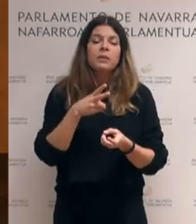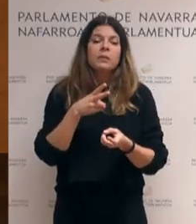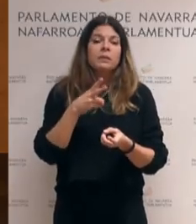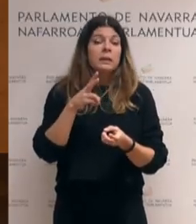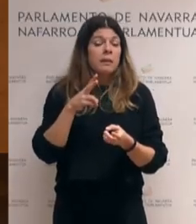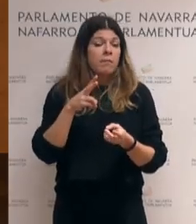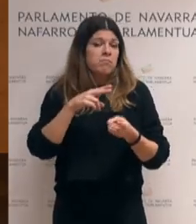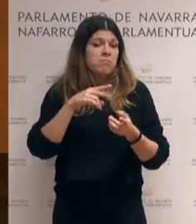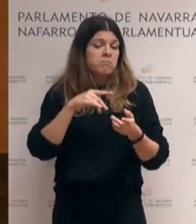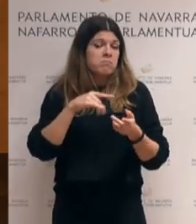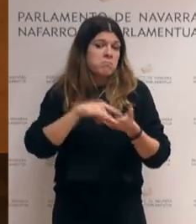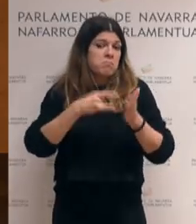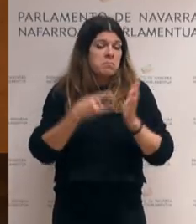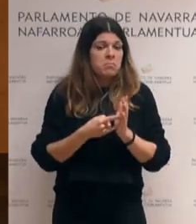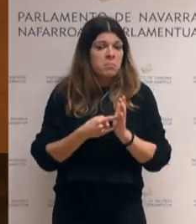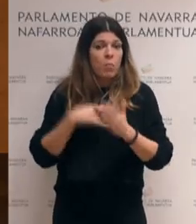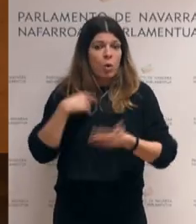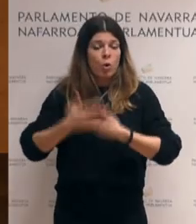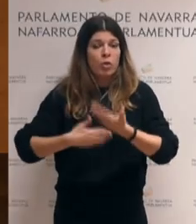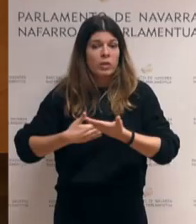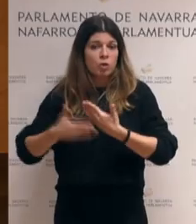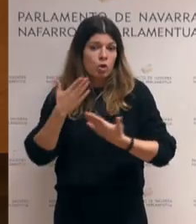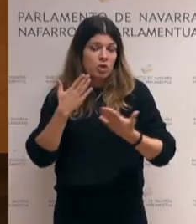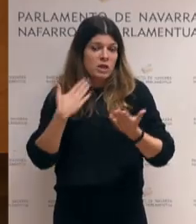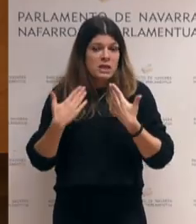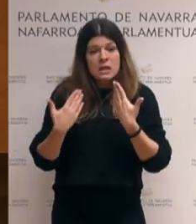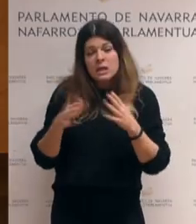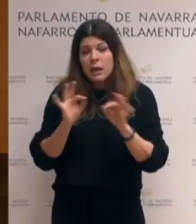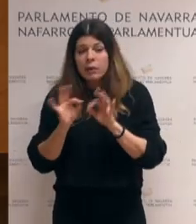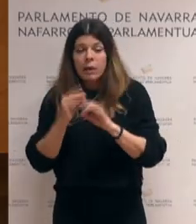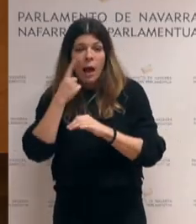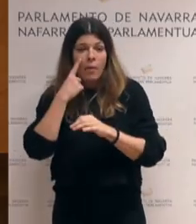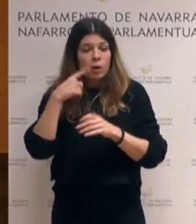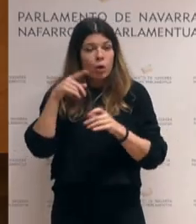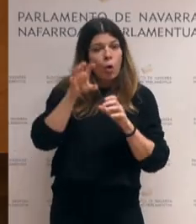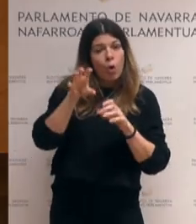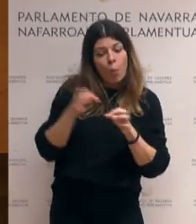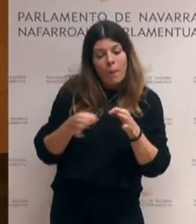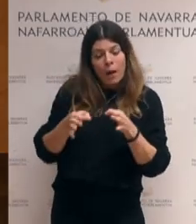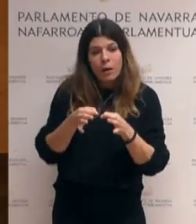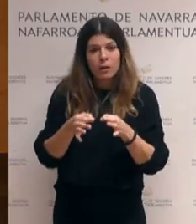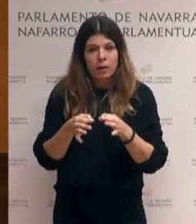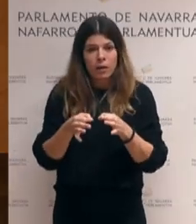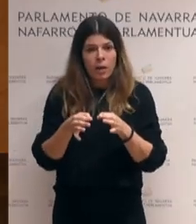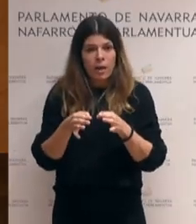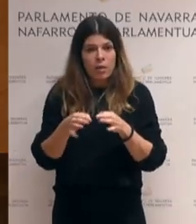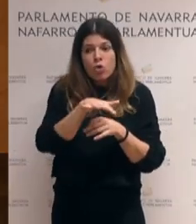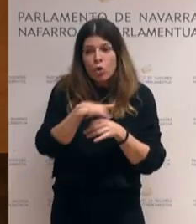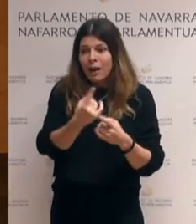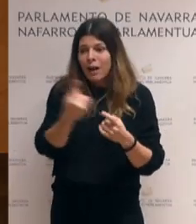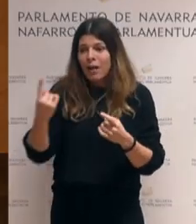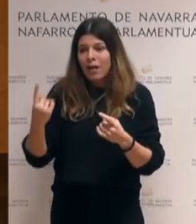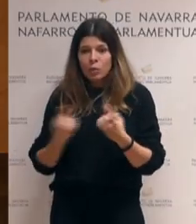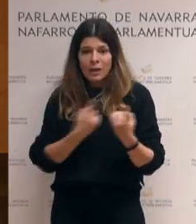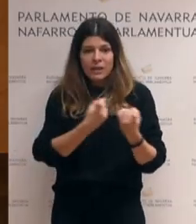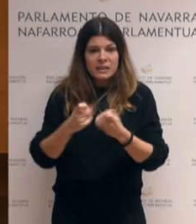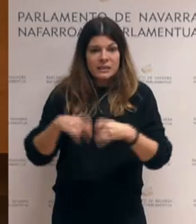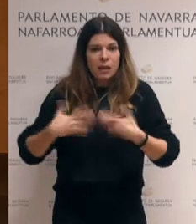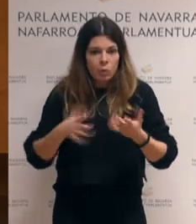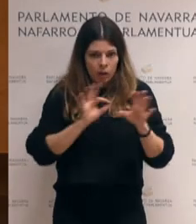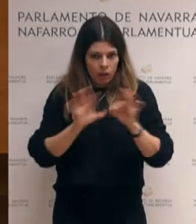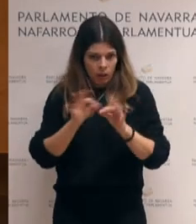impulsen procesos deliberativos comarcales que determinen las necesidades energéticas de cada zona debemos